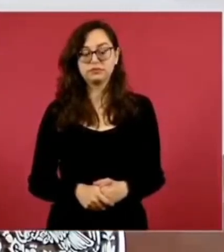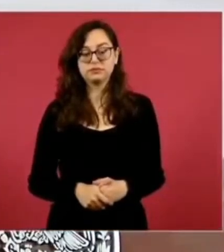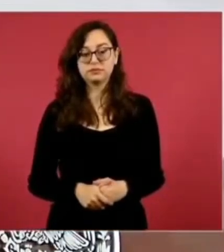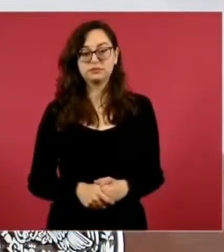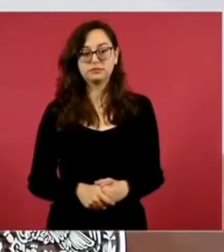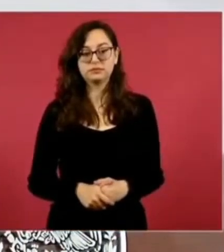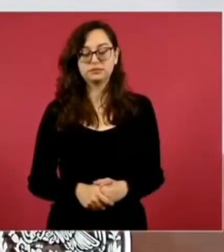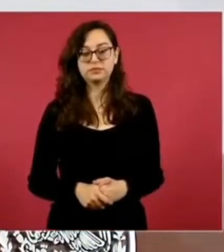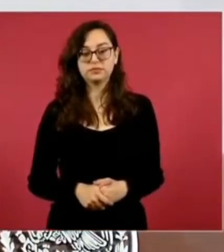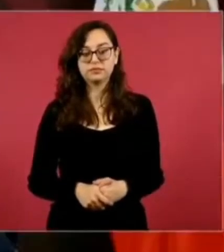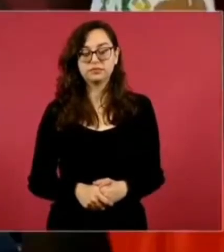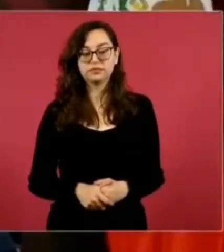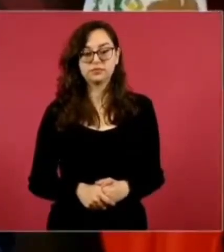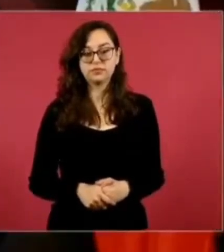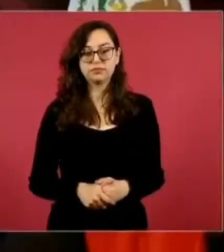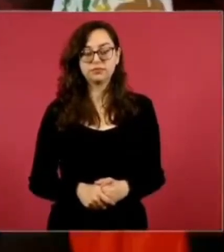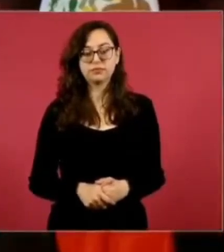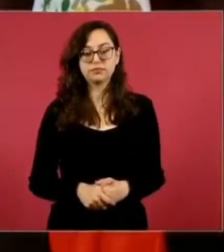mexicano